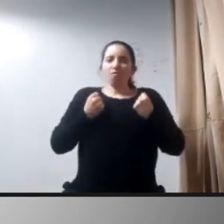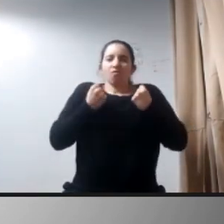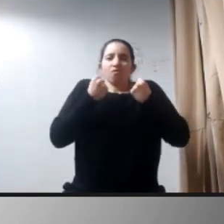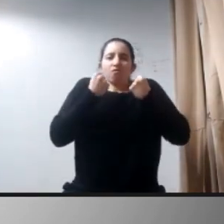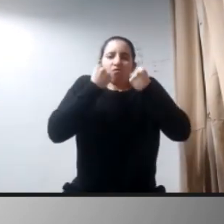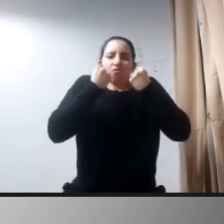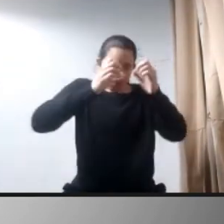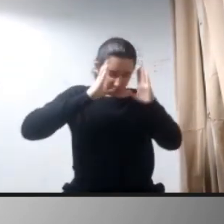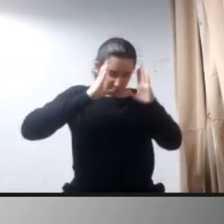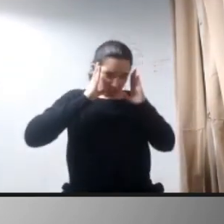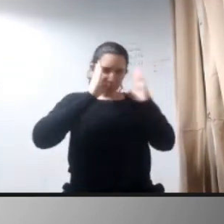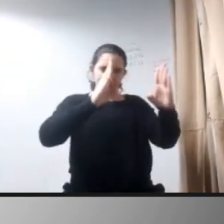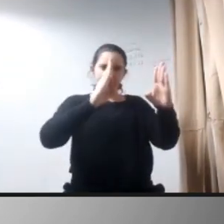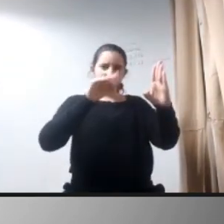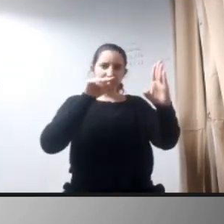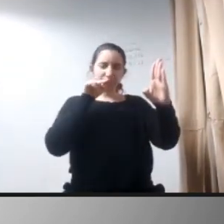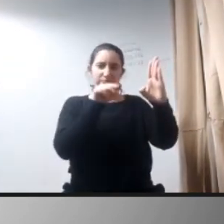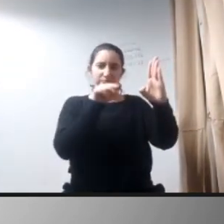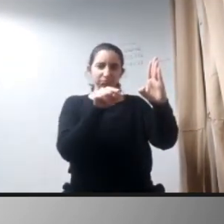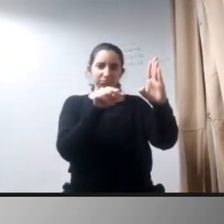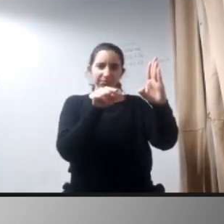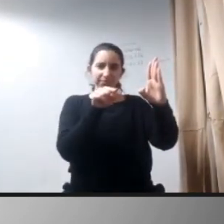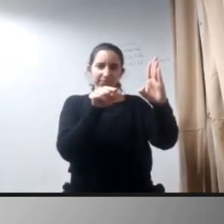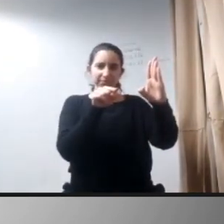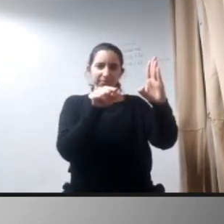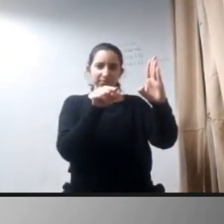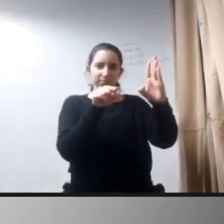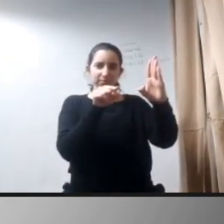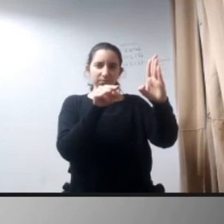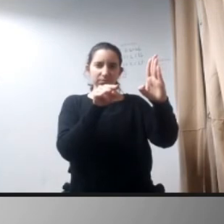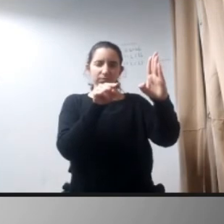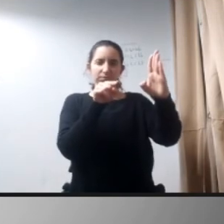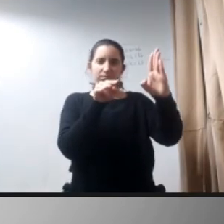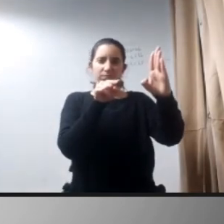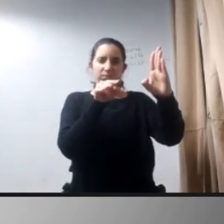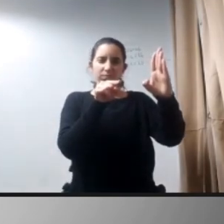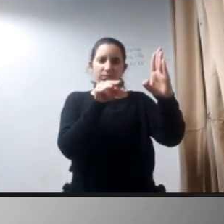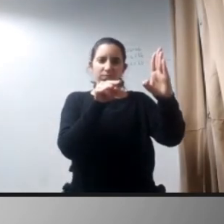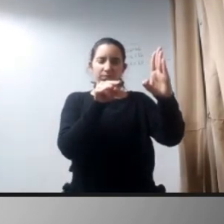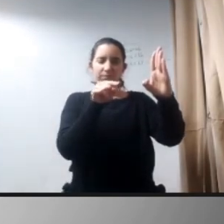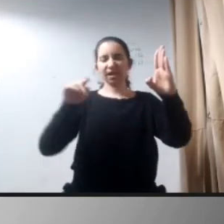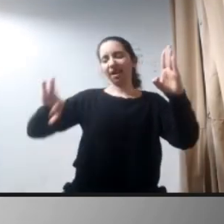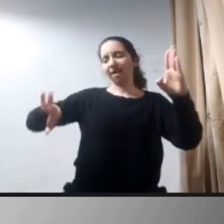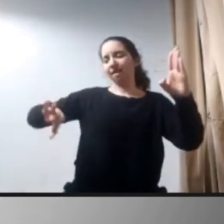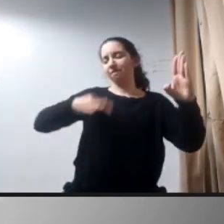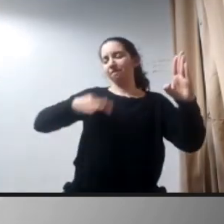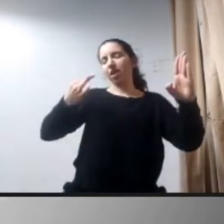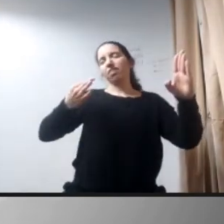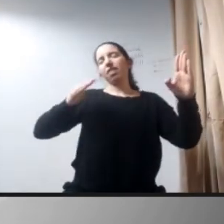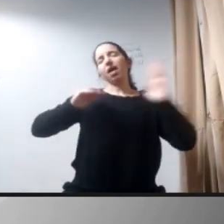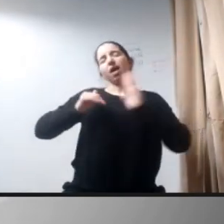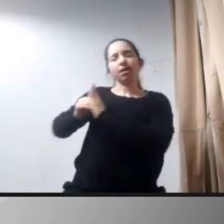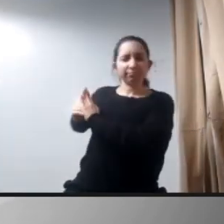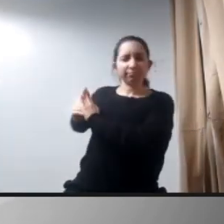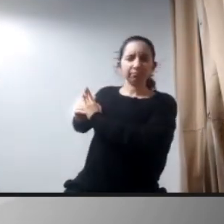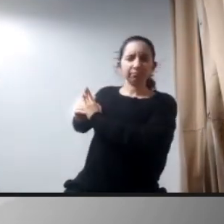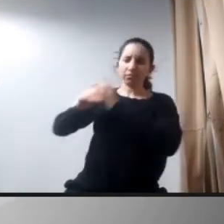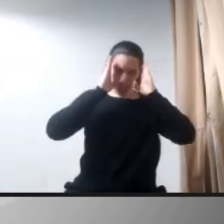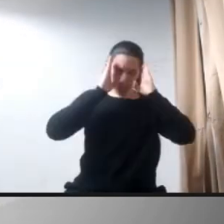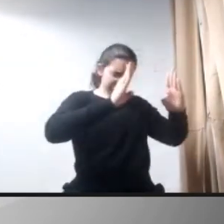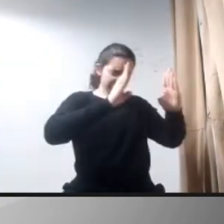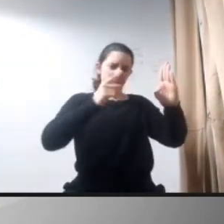esfuerzos que le tenemos que brindar de una manera que no implique resignar nuestra vida propia, ¿no?